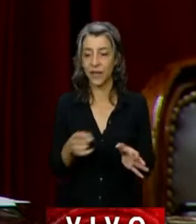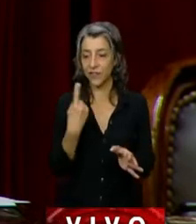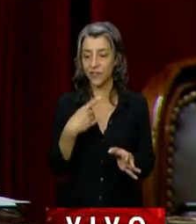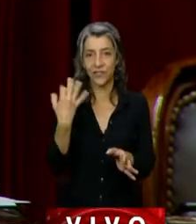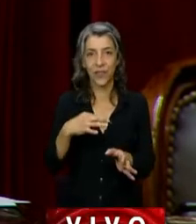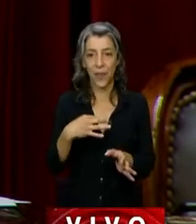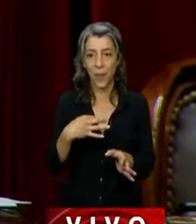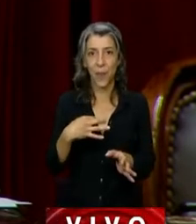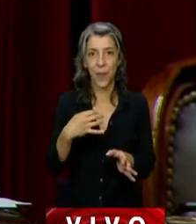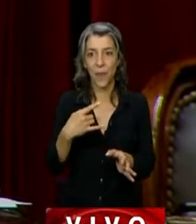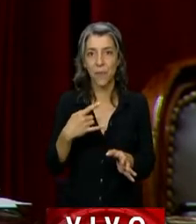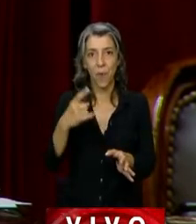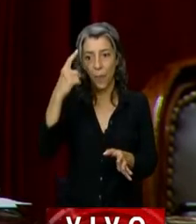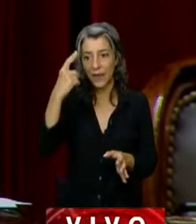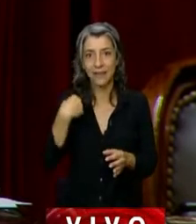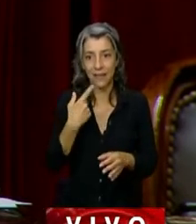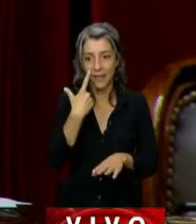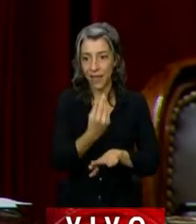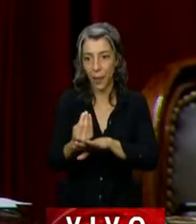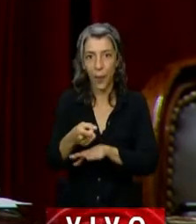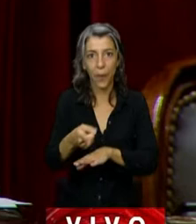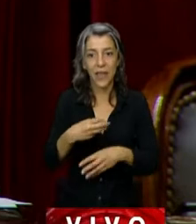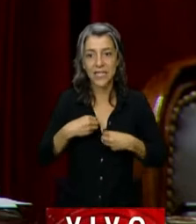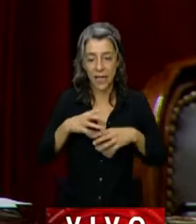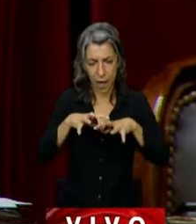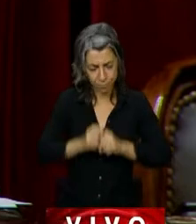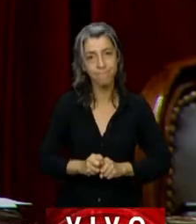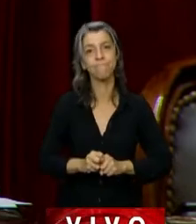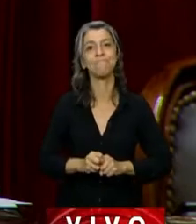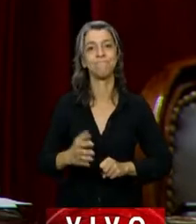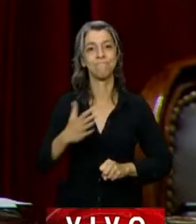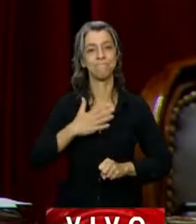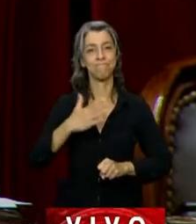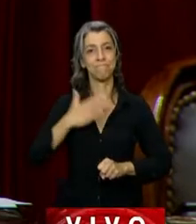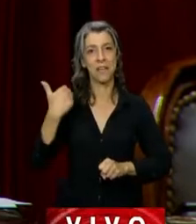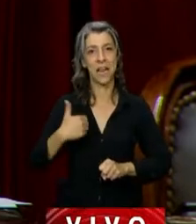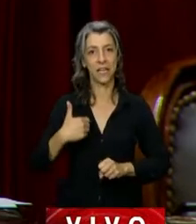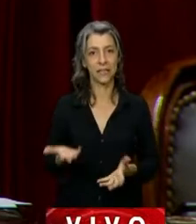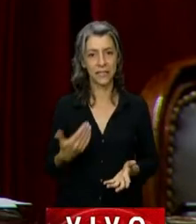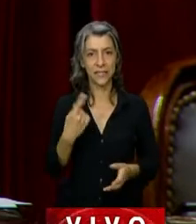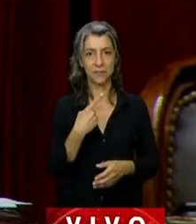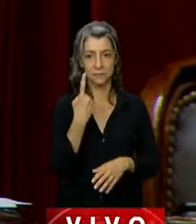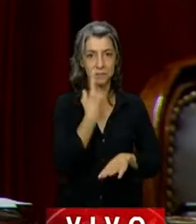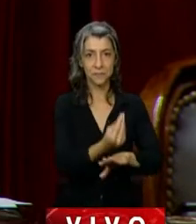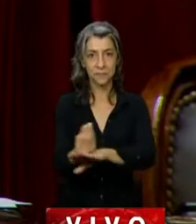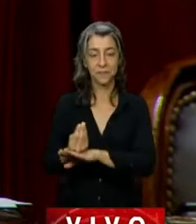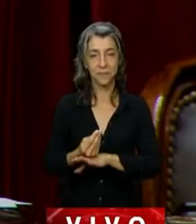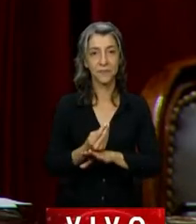arraigue. ¿Alguien podría creer que podríamos haber pasado de 10.000 habitantes